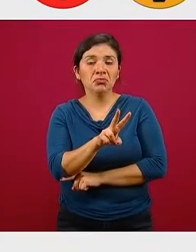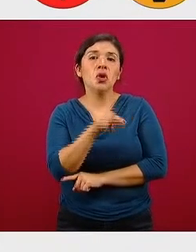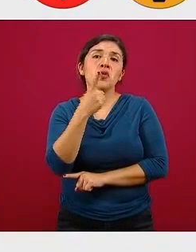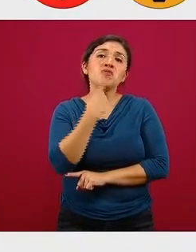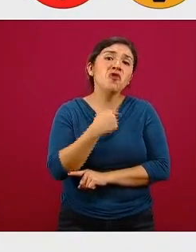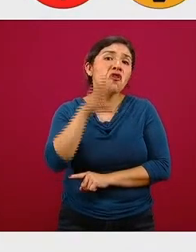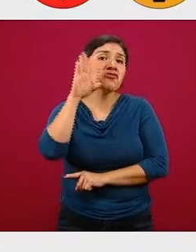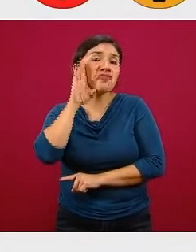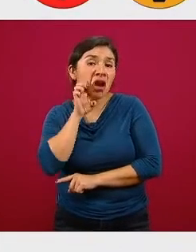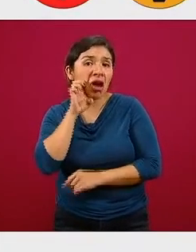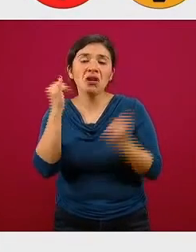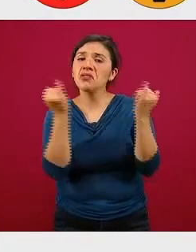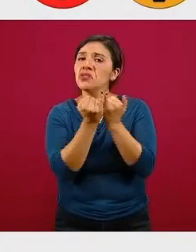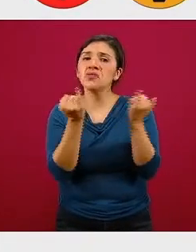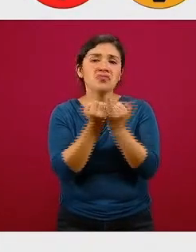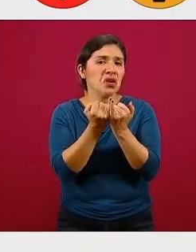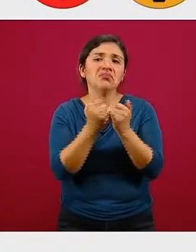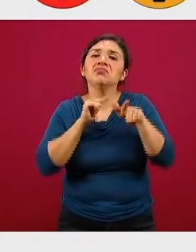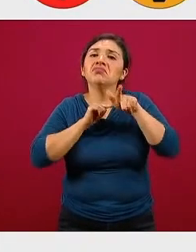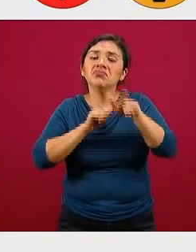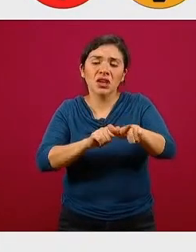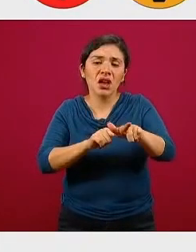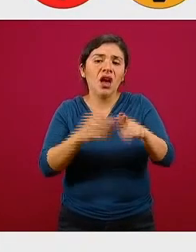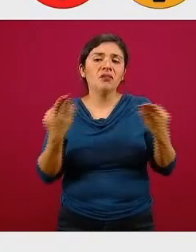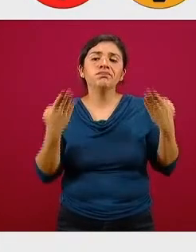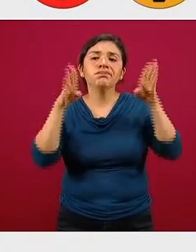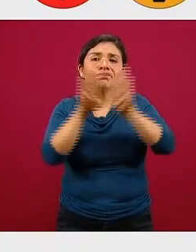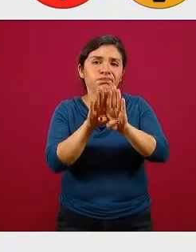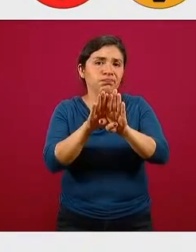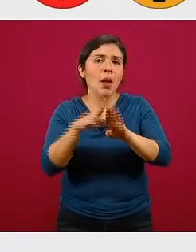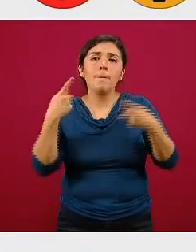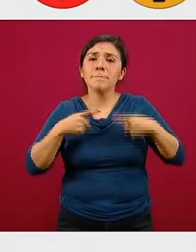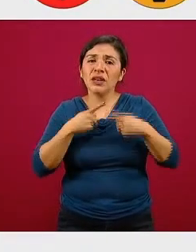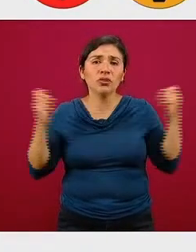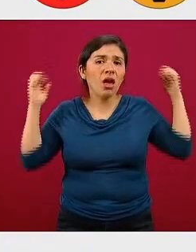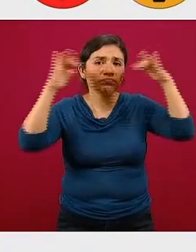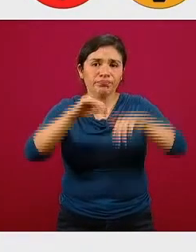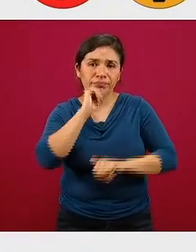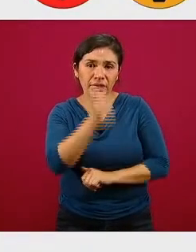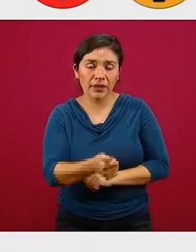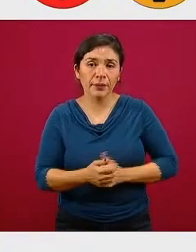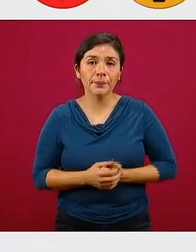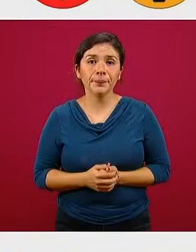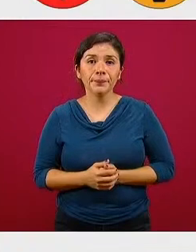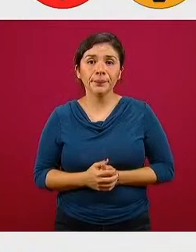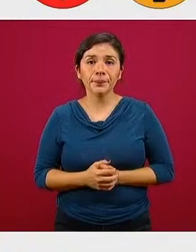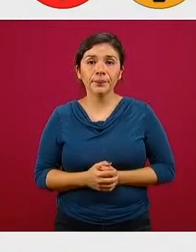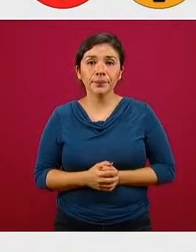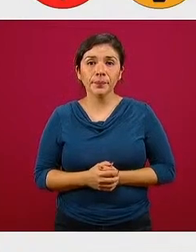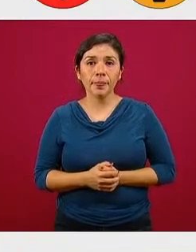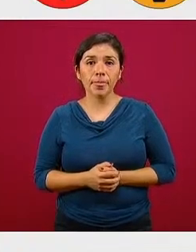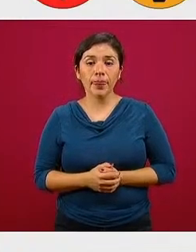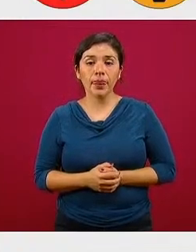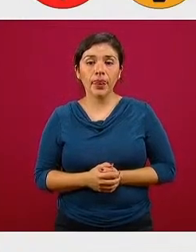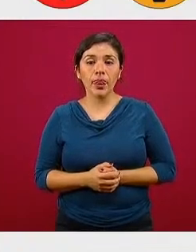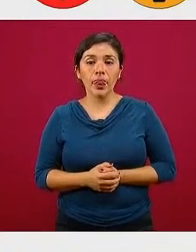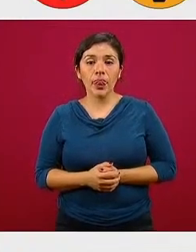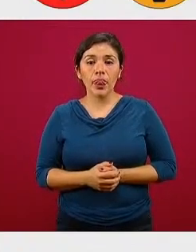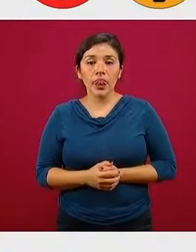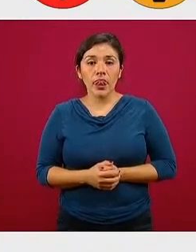opciones, tanto rojo como en naranja, se pudieran estar realizando a puerta cerrada. La siguiente, por favor.